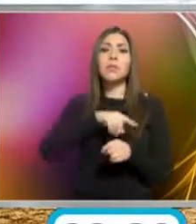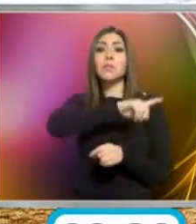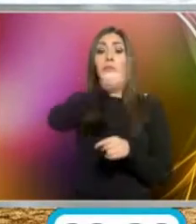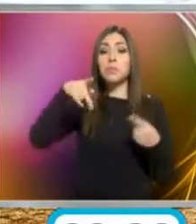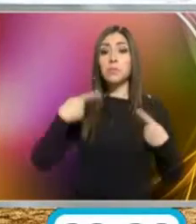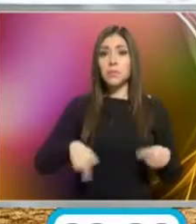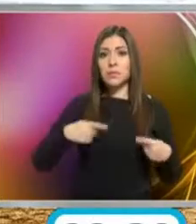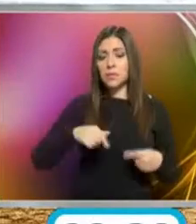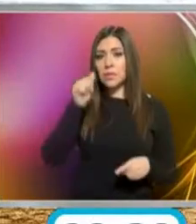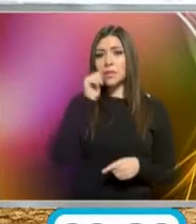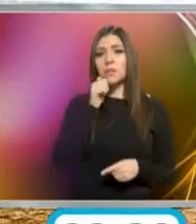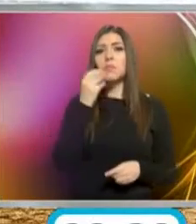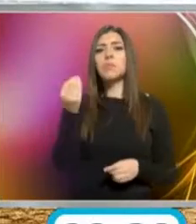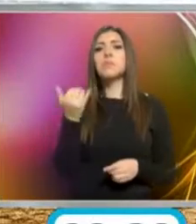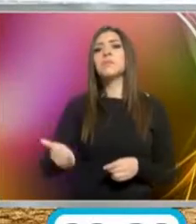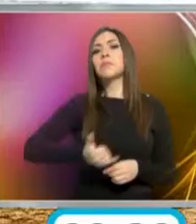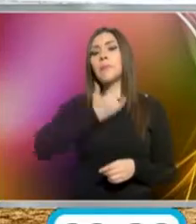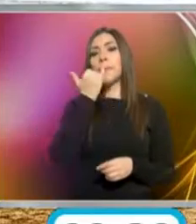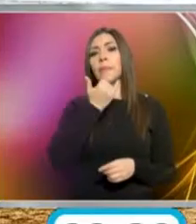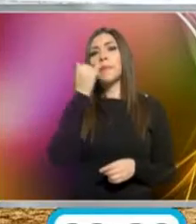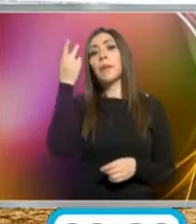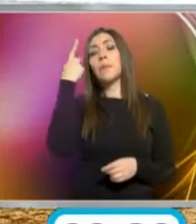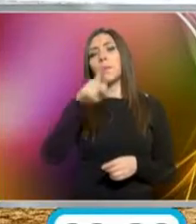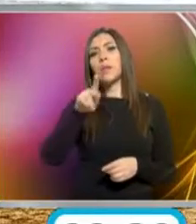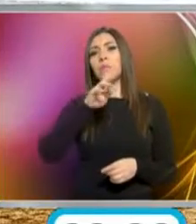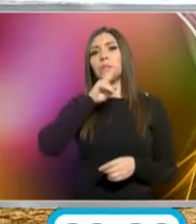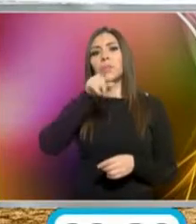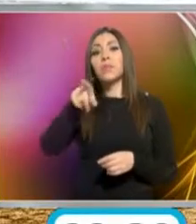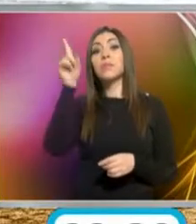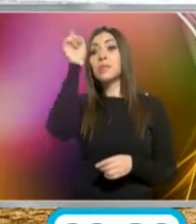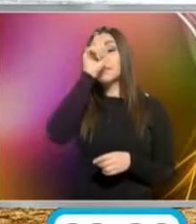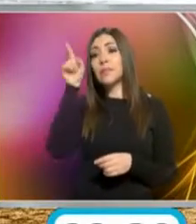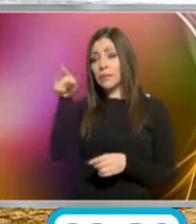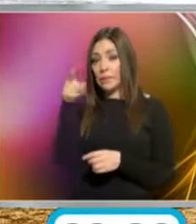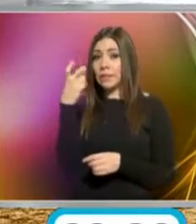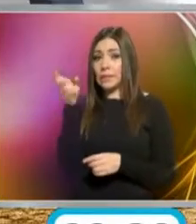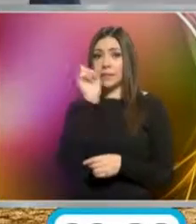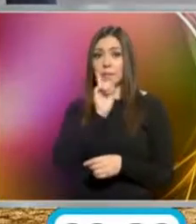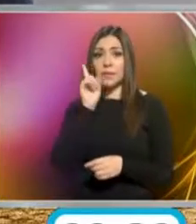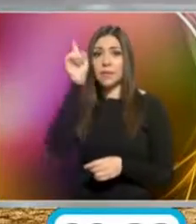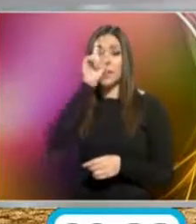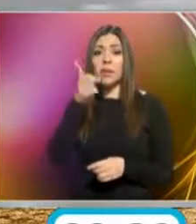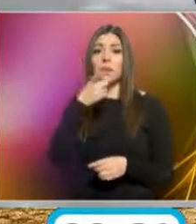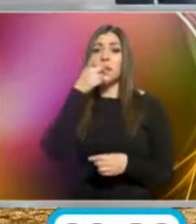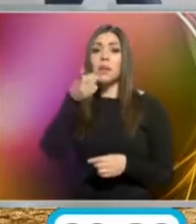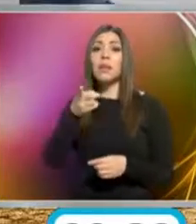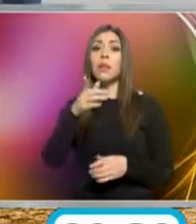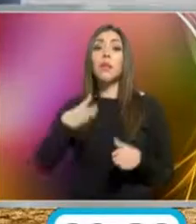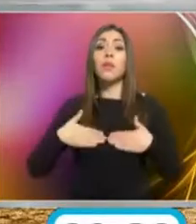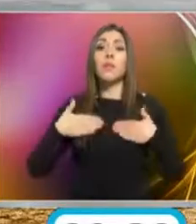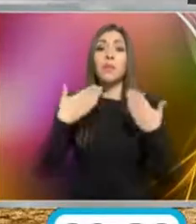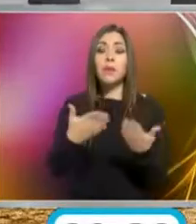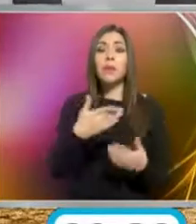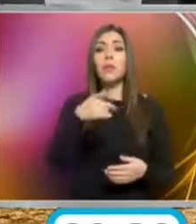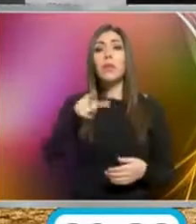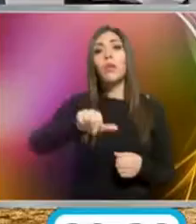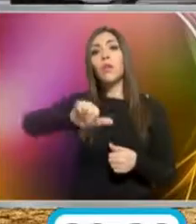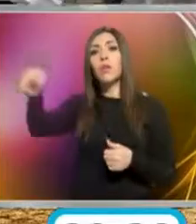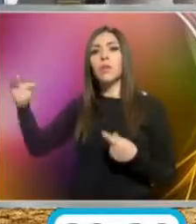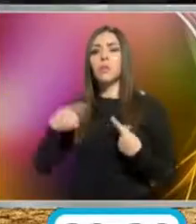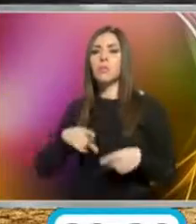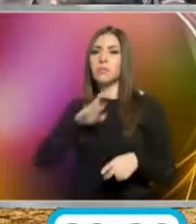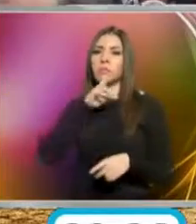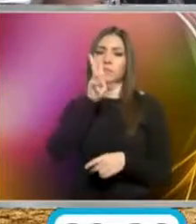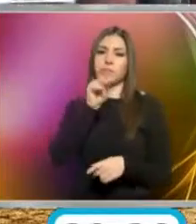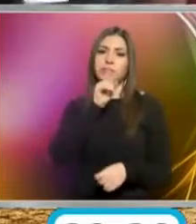jamás recomendaría confesar a la persona que te ama y que ha confiado en ti que le fuiste infiel. Porque seguramente